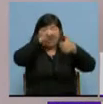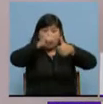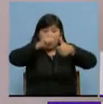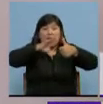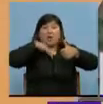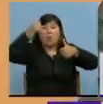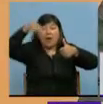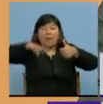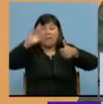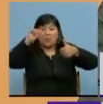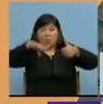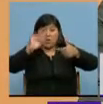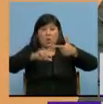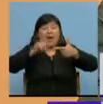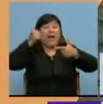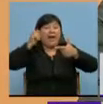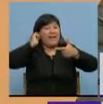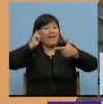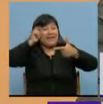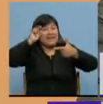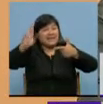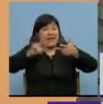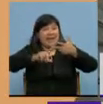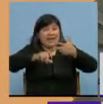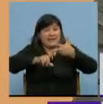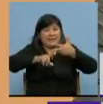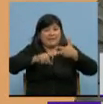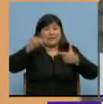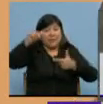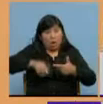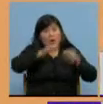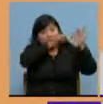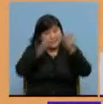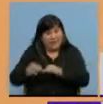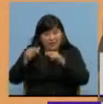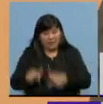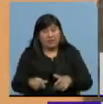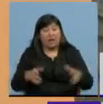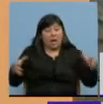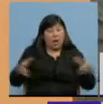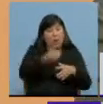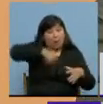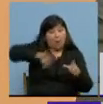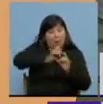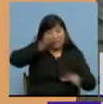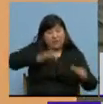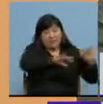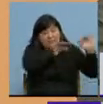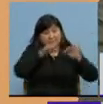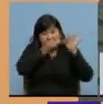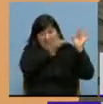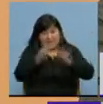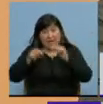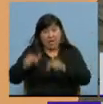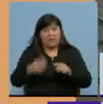estar también acá. Van a estar también. Que llegaron hoy, ¿no es cierto? Llegamos todos juntos, el equipo está llegando ahora, se está instalando en el lugar,